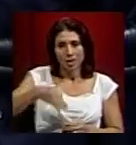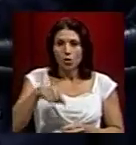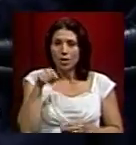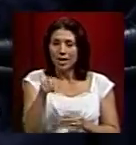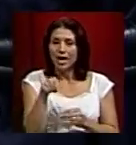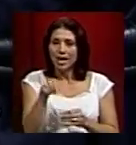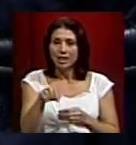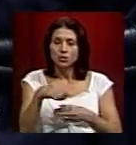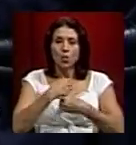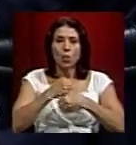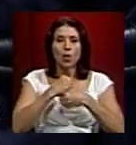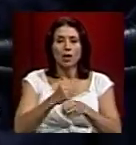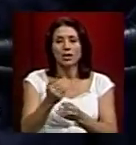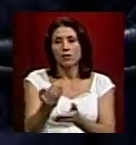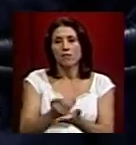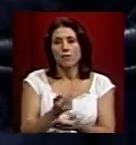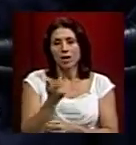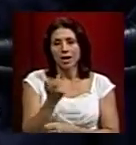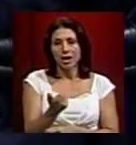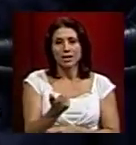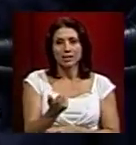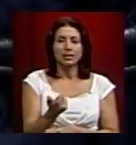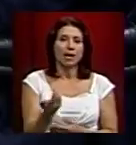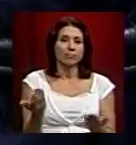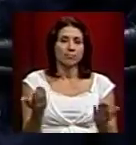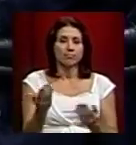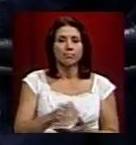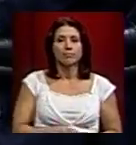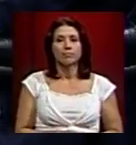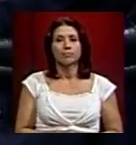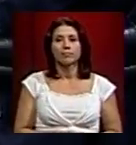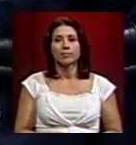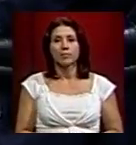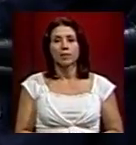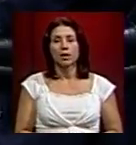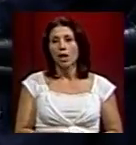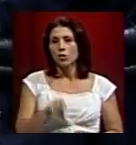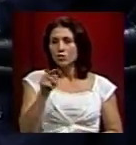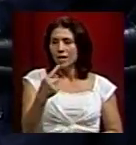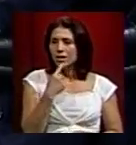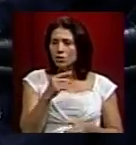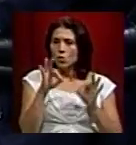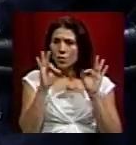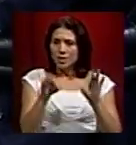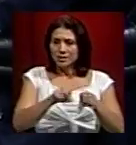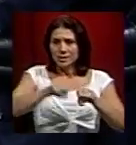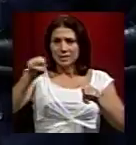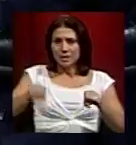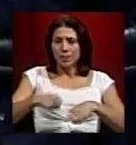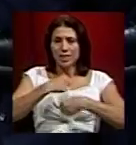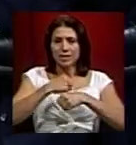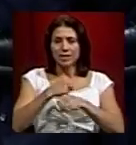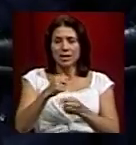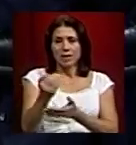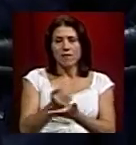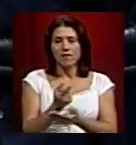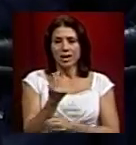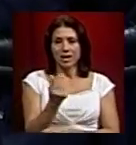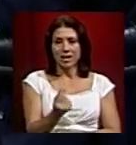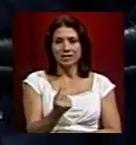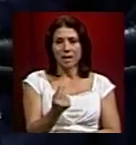crea riqueza, lógicamente, como es obvio, ¿no? Has dicho bien en este tema de crear riqueza, y hay una idea que a alguna gente le